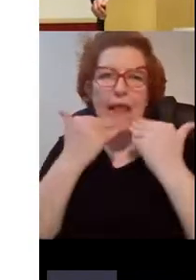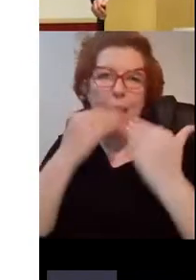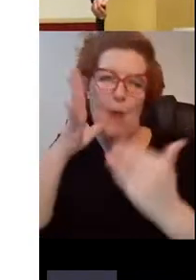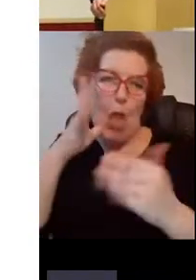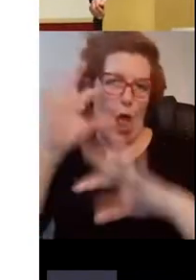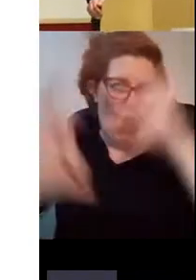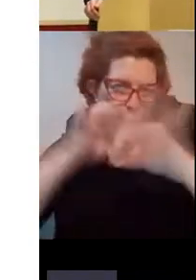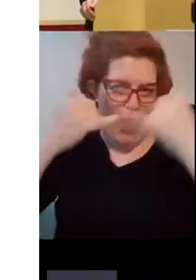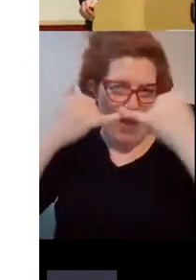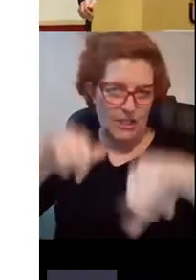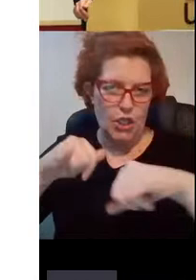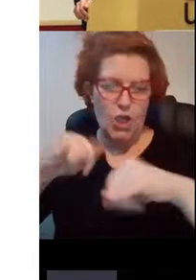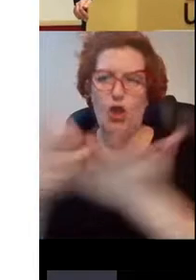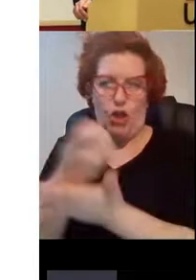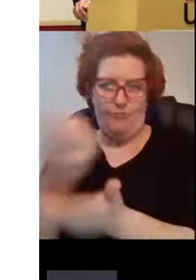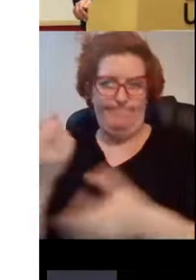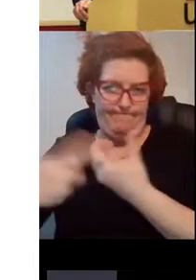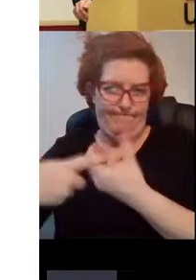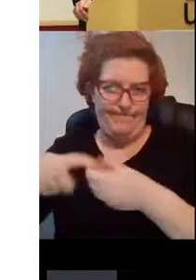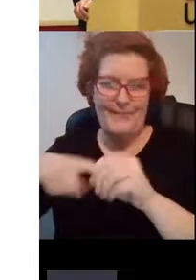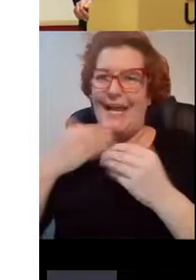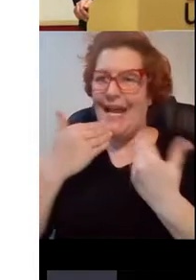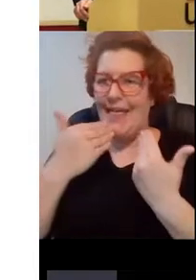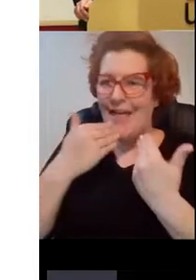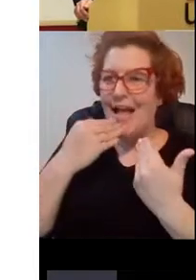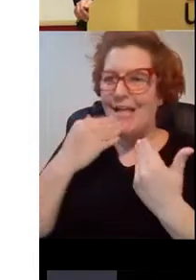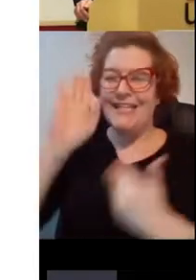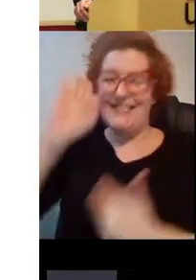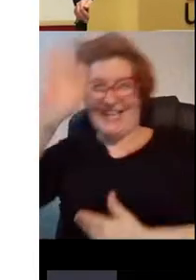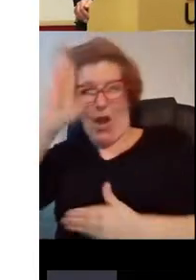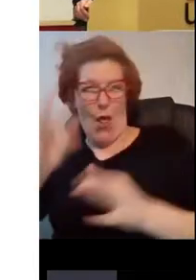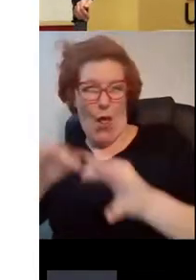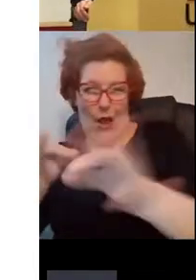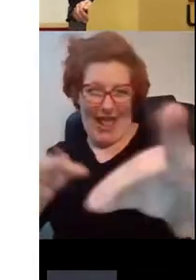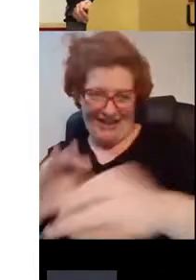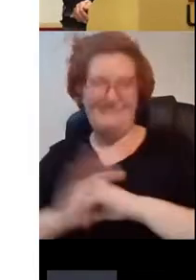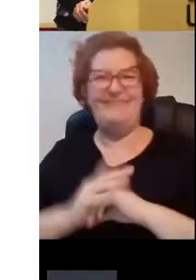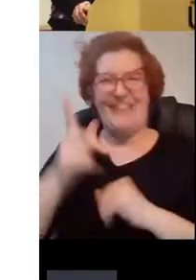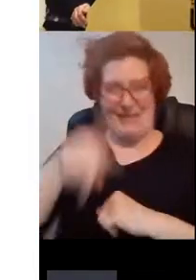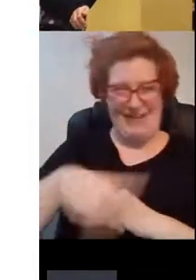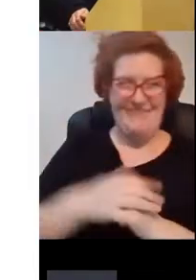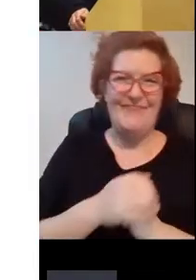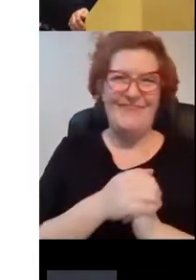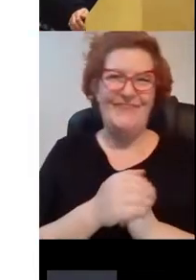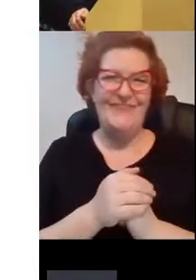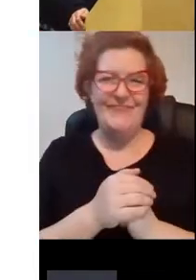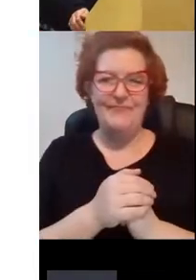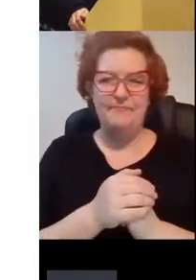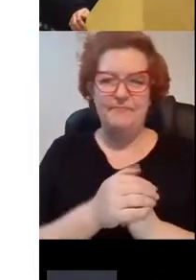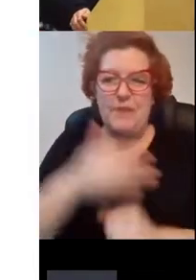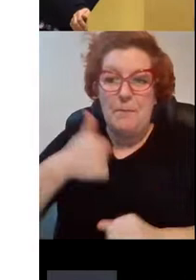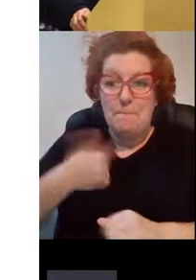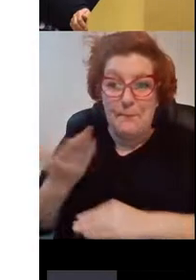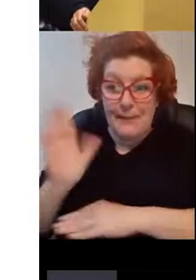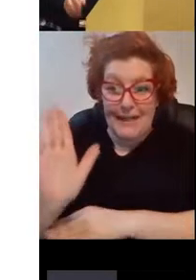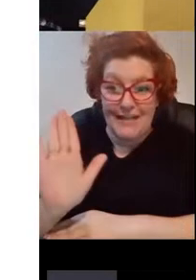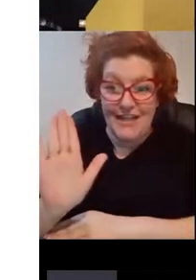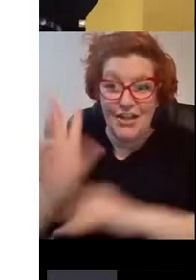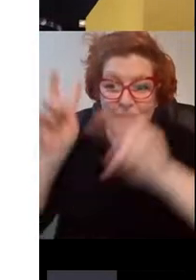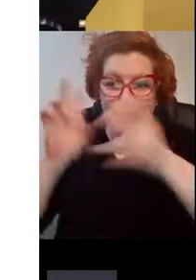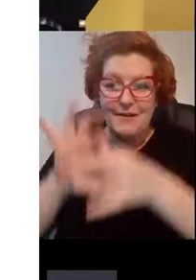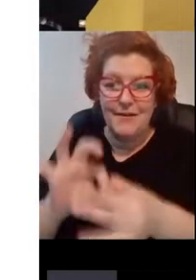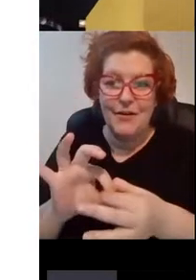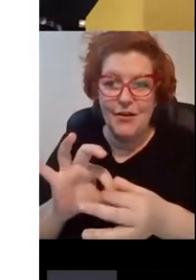muchísimas gracias a todos por estar aquí y un saludo también a los que nos siguen a través de las redes. Mi presentación está referida